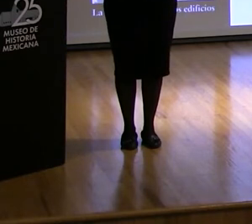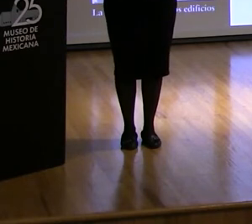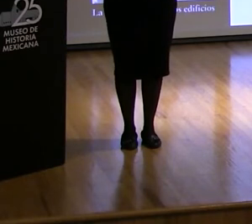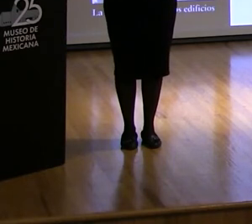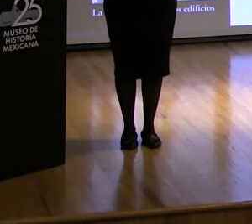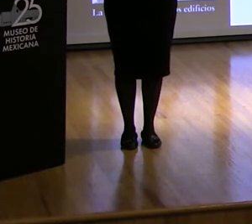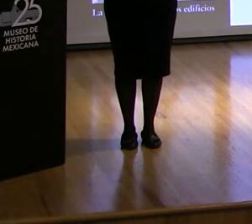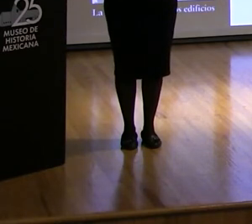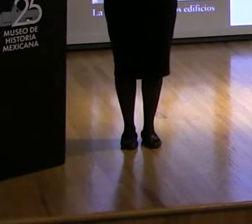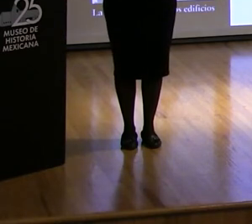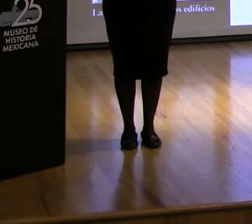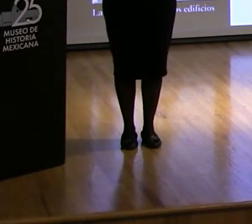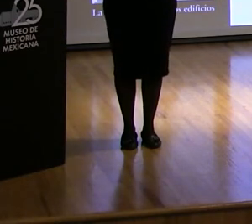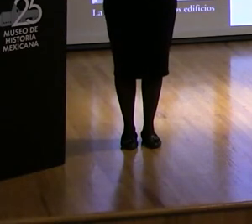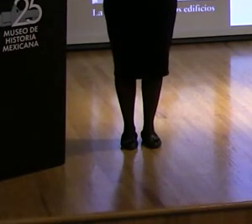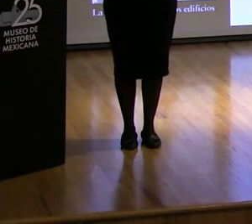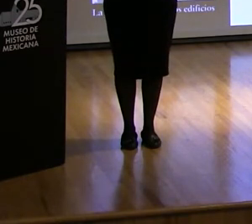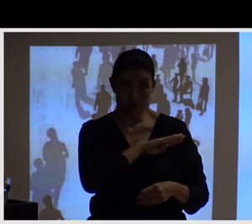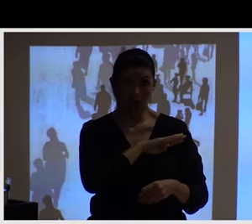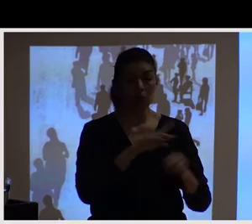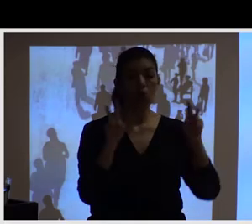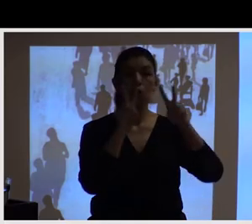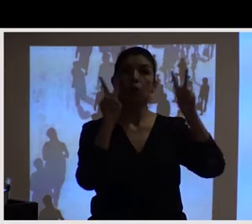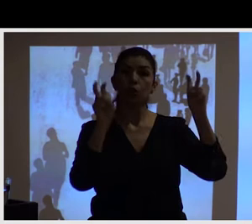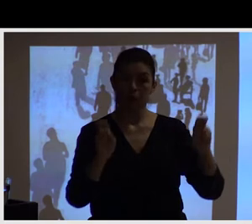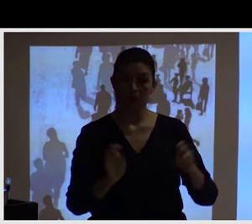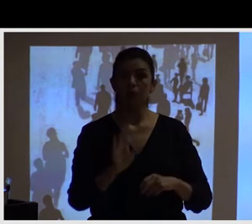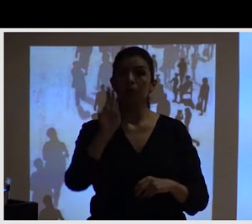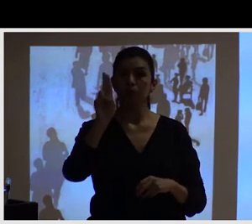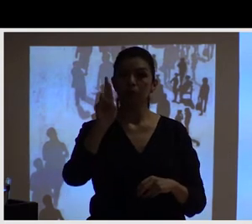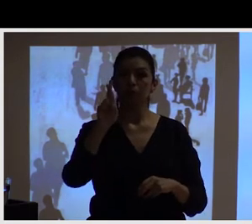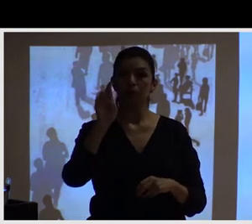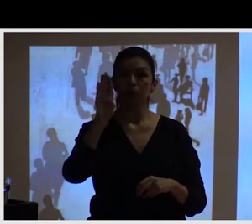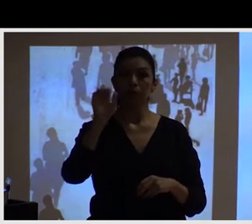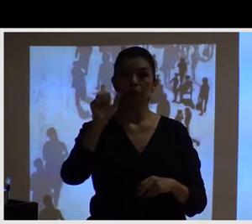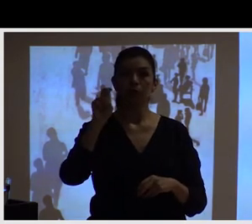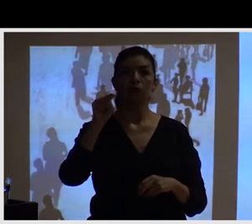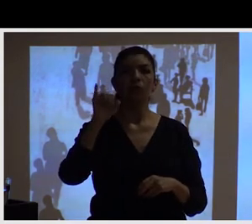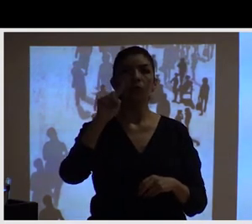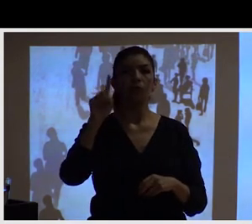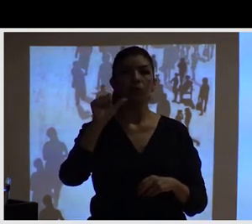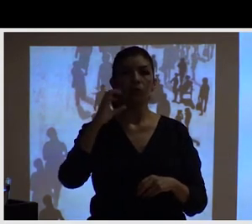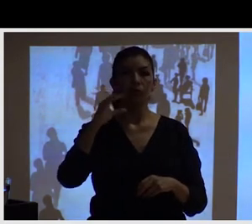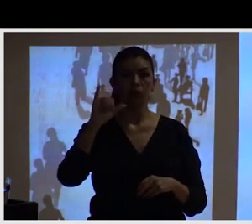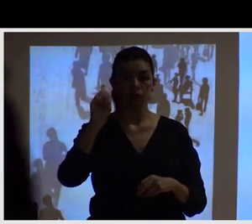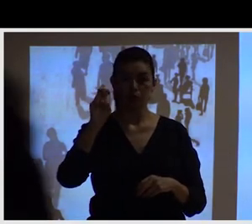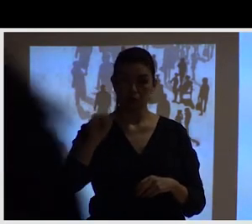En español el libro se llama La humanización del espacio urbano. Para mí se queda como el libro de Jan más